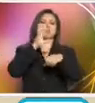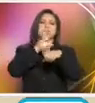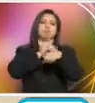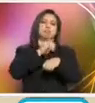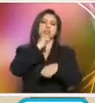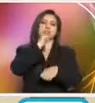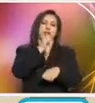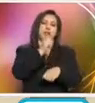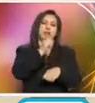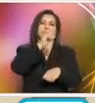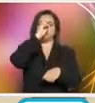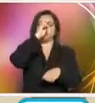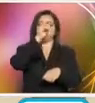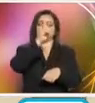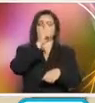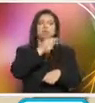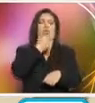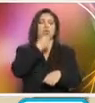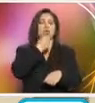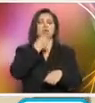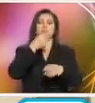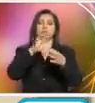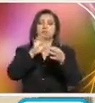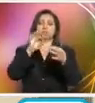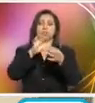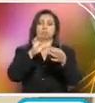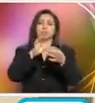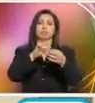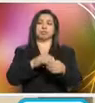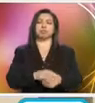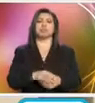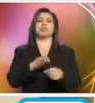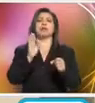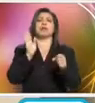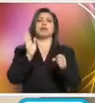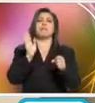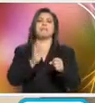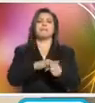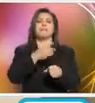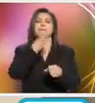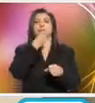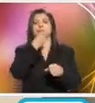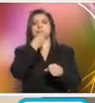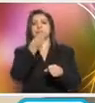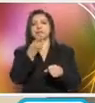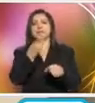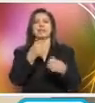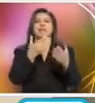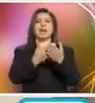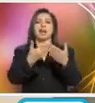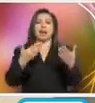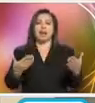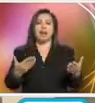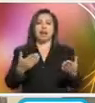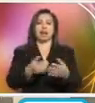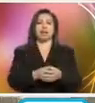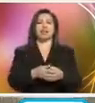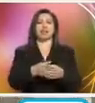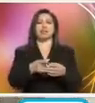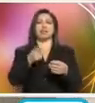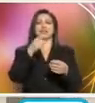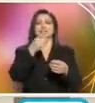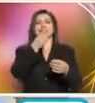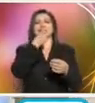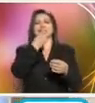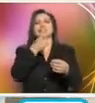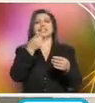cuestión. ¿Saben con qué tiene que ver? Tiene que ver con que en lugar de tomar una foto de la obra, normalmente lo que estamos haciendo es tomarnos una